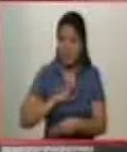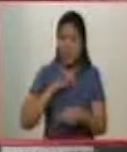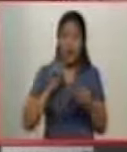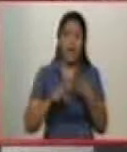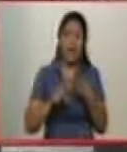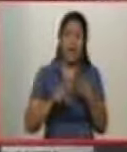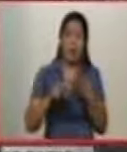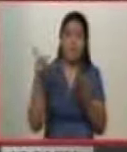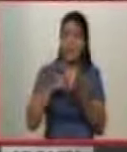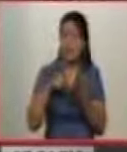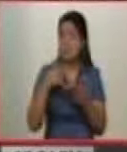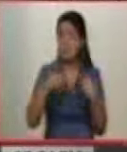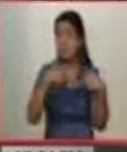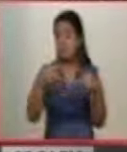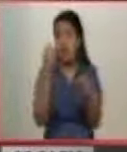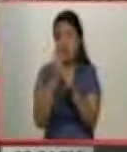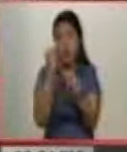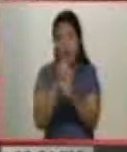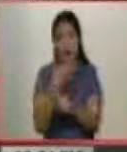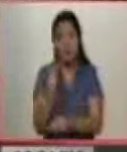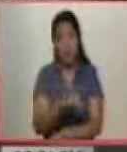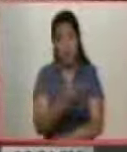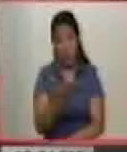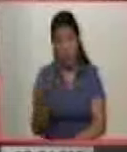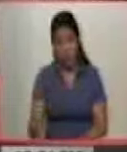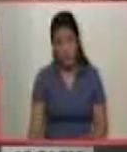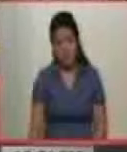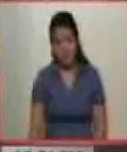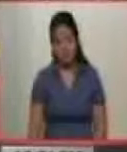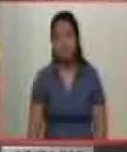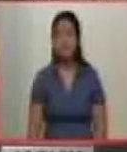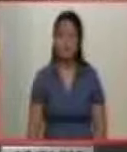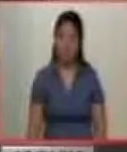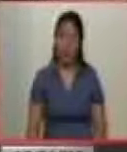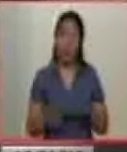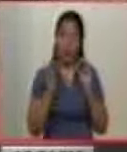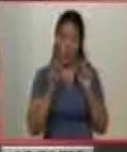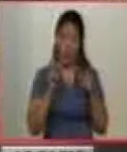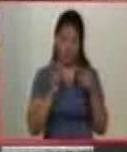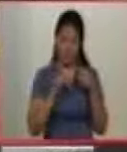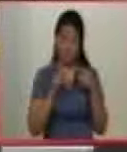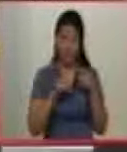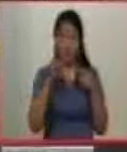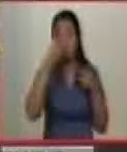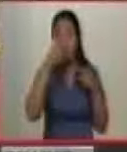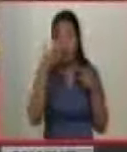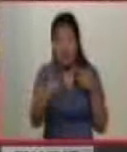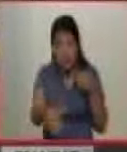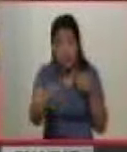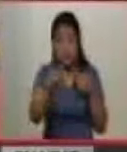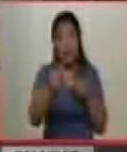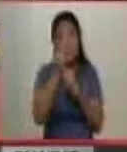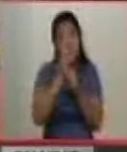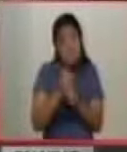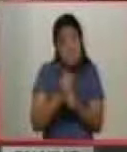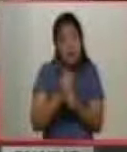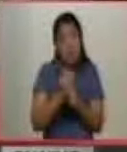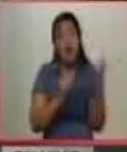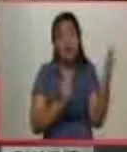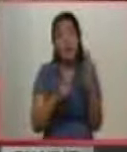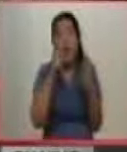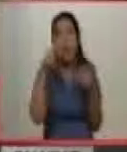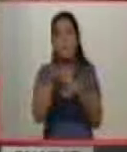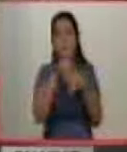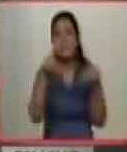pertinencia, la participación en el proceso laboral de los jóvenes? Bueno, para el proceso de la tarde estamos esperando la visita de nuestro ministro de